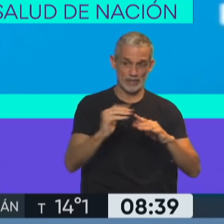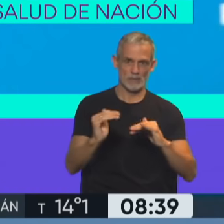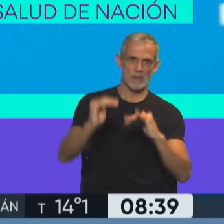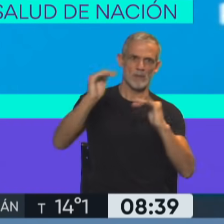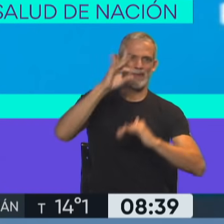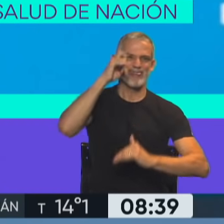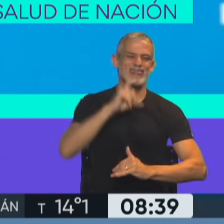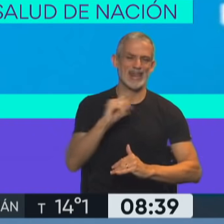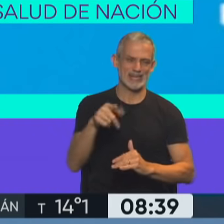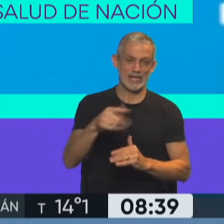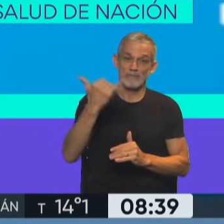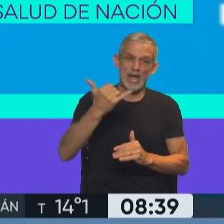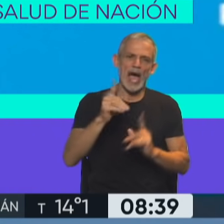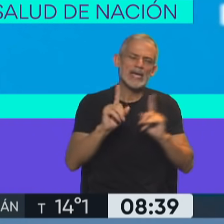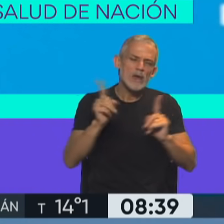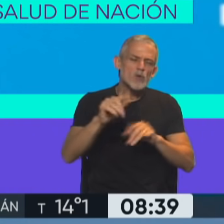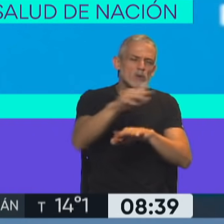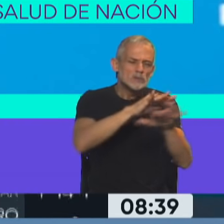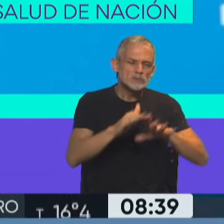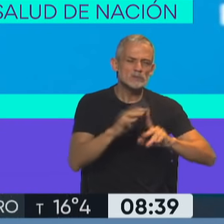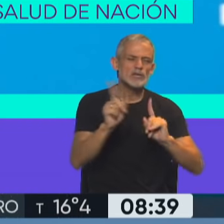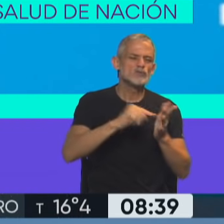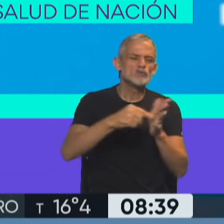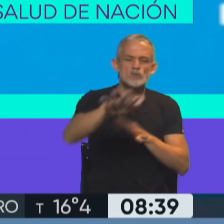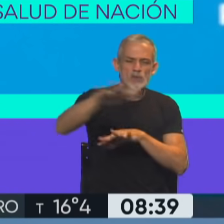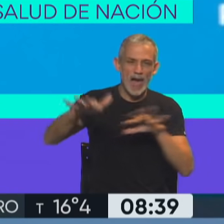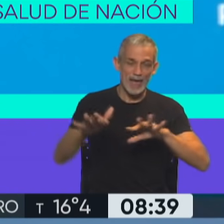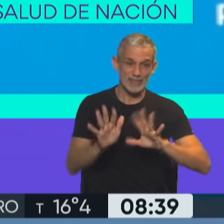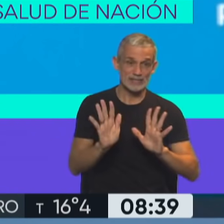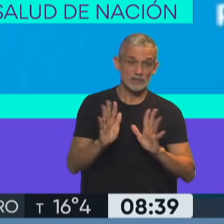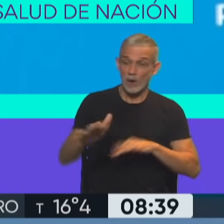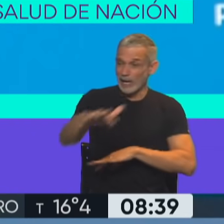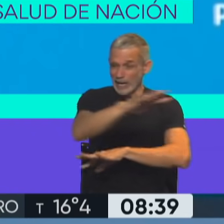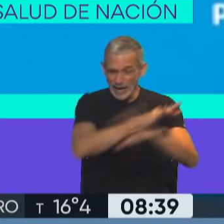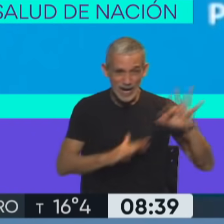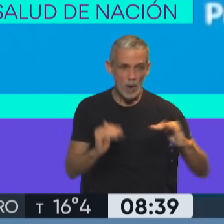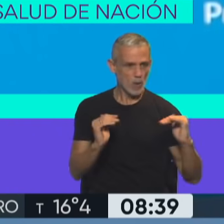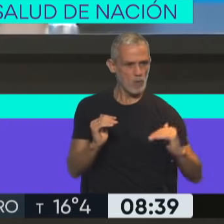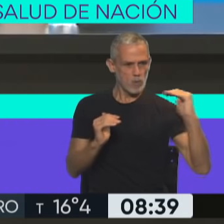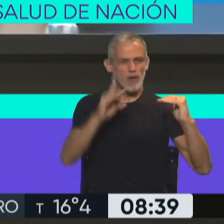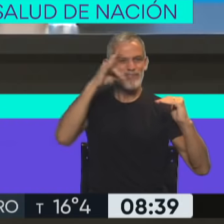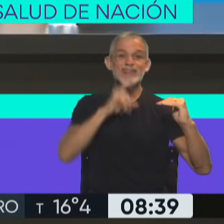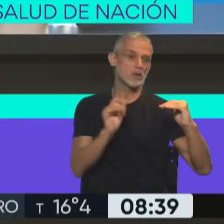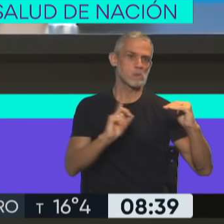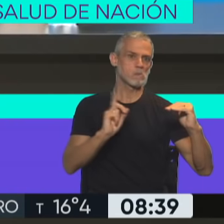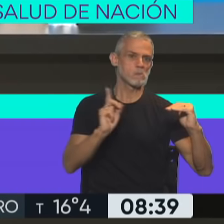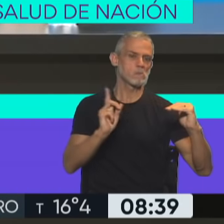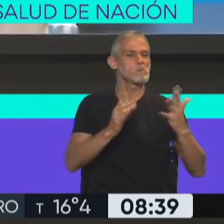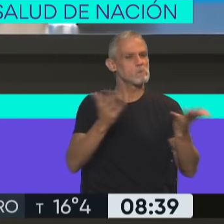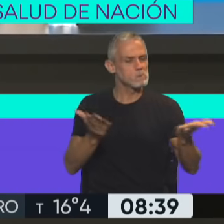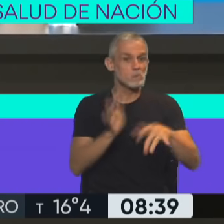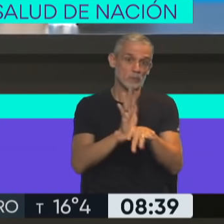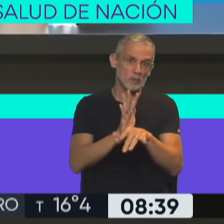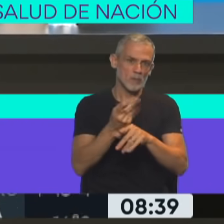esta variante. Tenemos casos de circulación comunitaria, seguimos sin tener circulación predominante de variante Delta. Eso se traduce